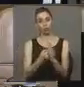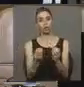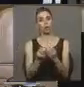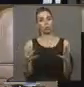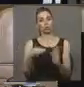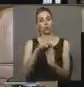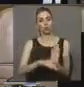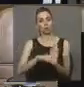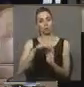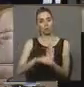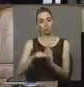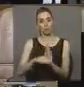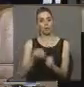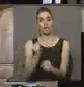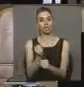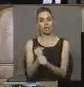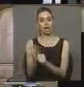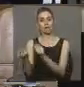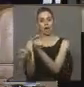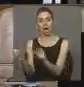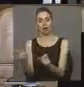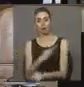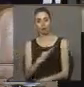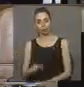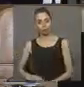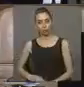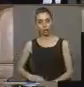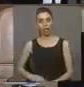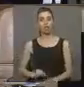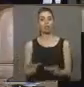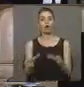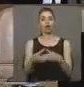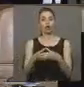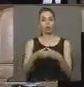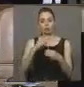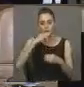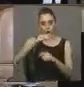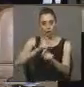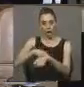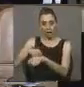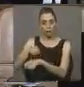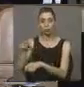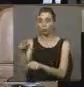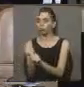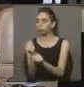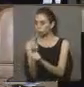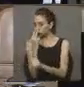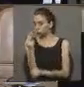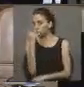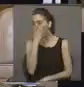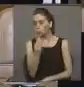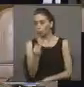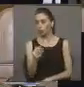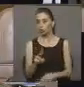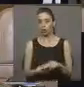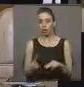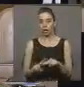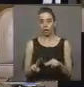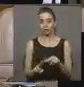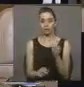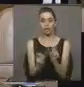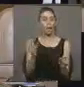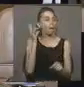que seguramente ha sido trabajo parlamentario en la Comisión de Agricultura. Me he encontrado también con un trabajo muy bonito que se está haciendo con respecto de